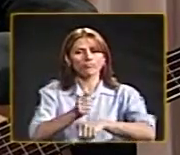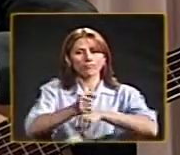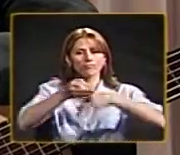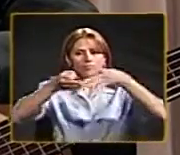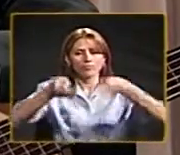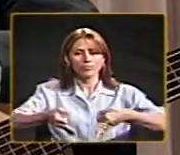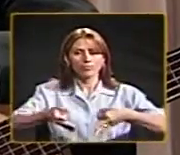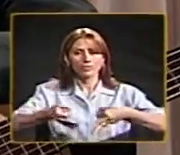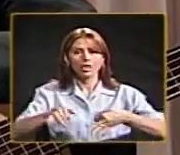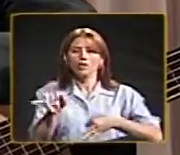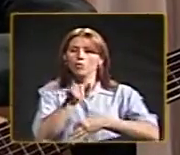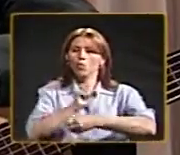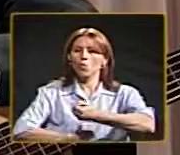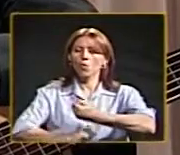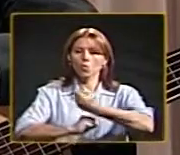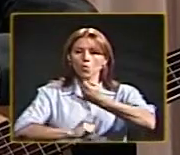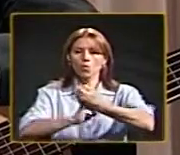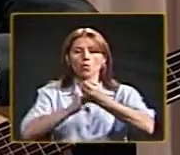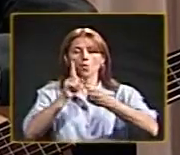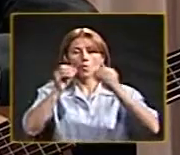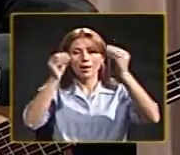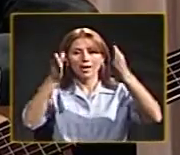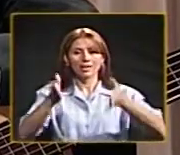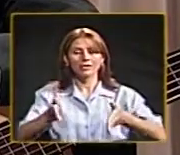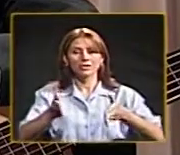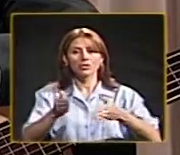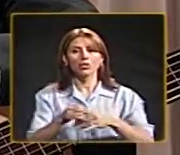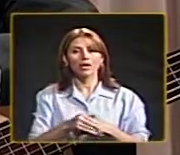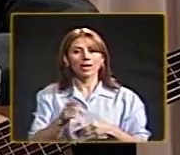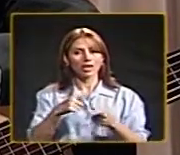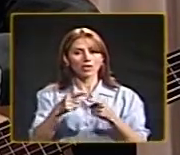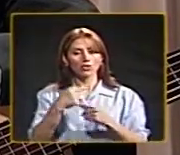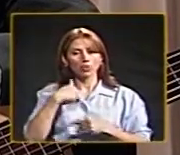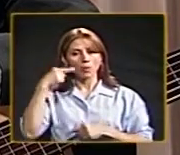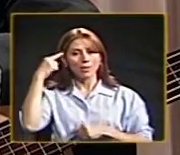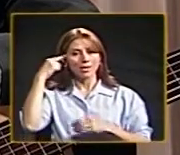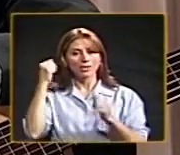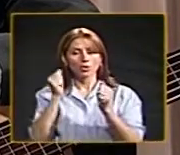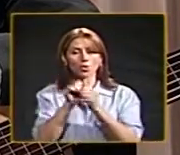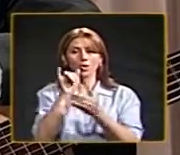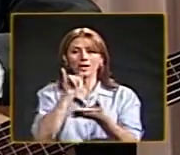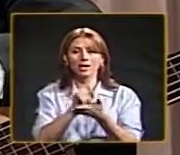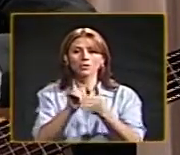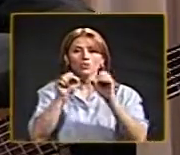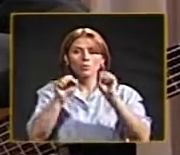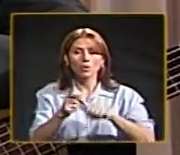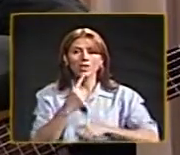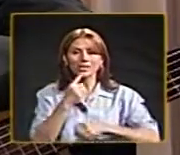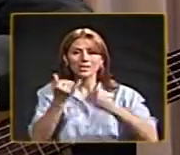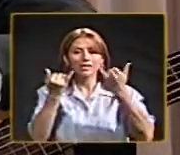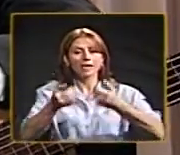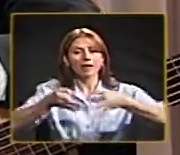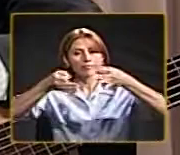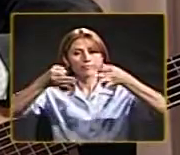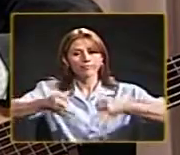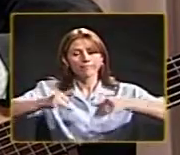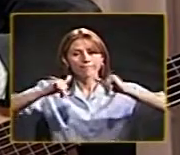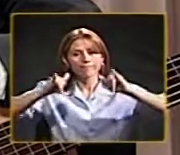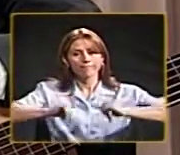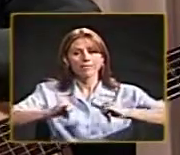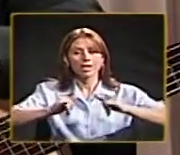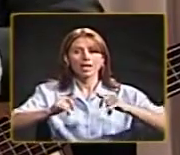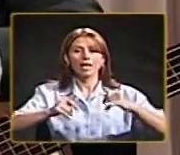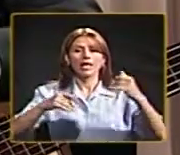cultura. Hay una legitimación de un maestro en ese sentido también. Sí, ¿no? Entonces yo pienso que ya con esto podría decir que está consolidado el Festival de